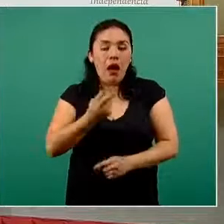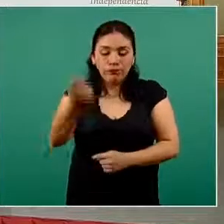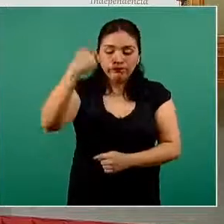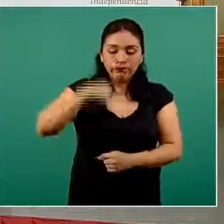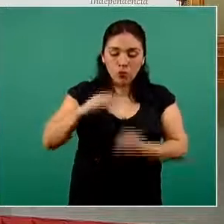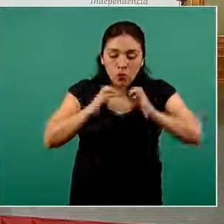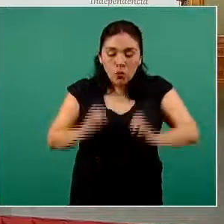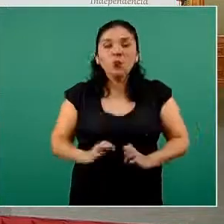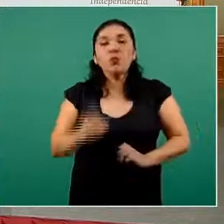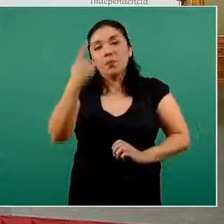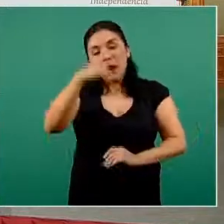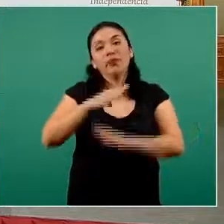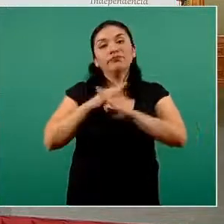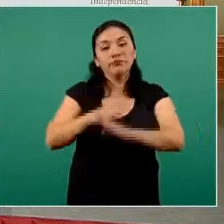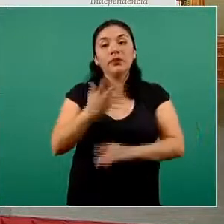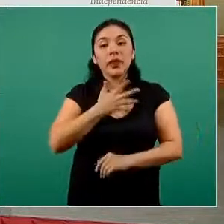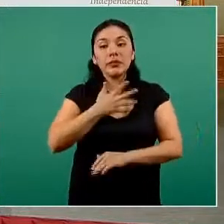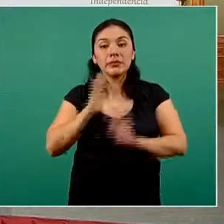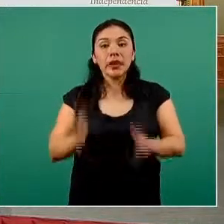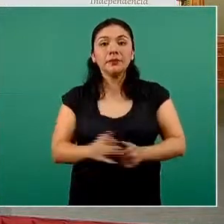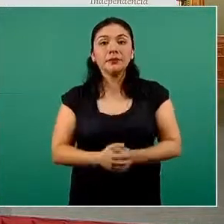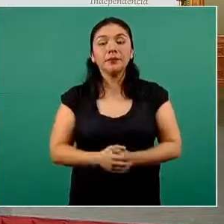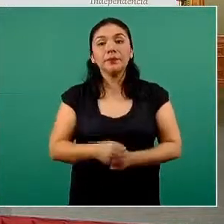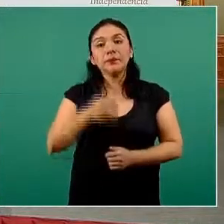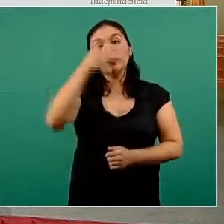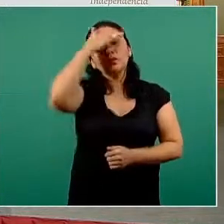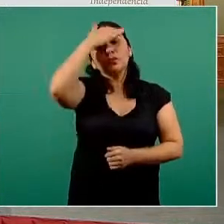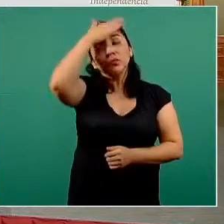lograr con la vacuna. La siguiente.